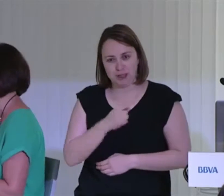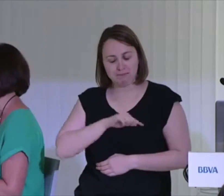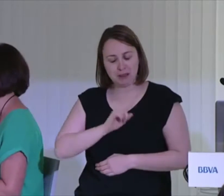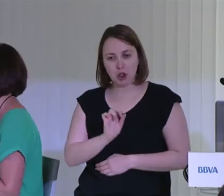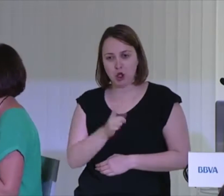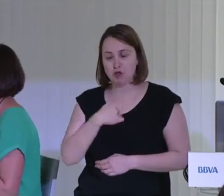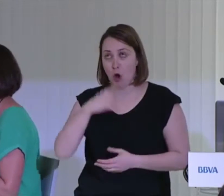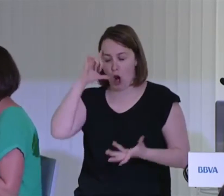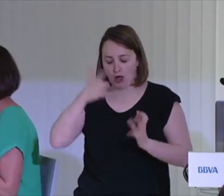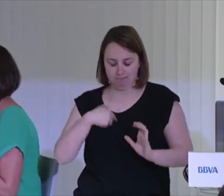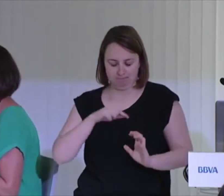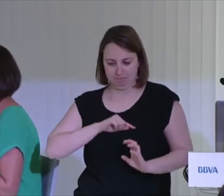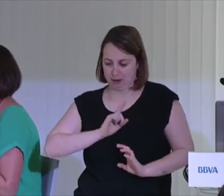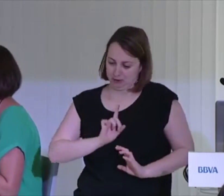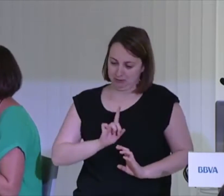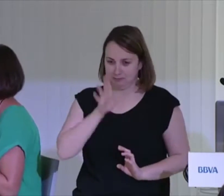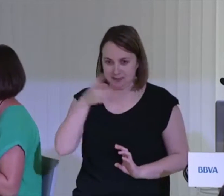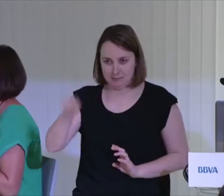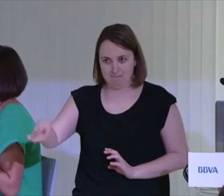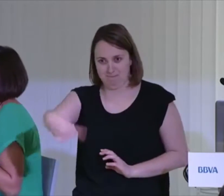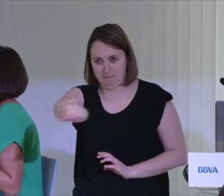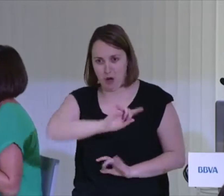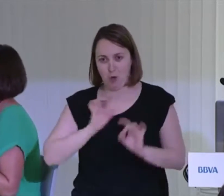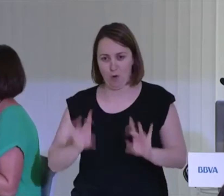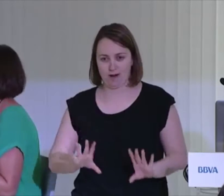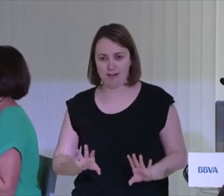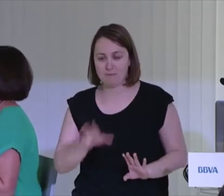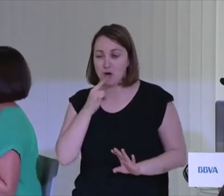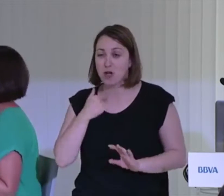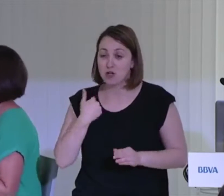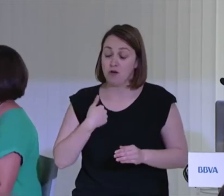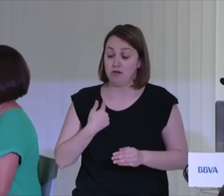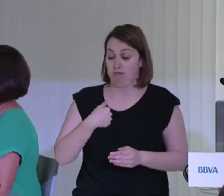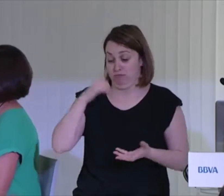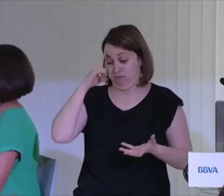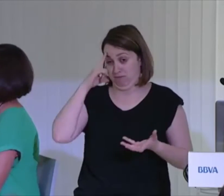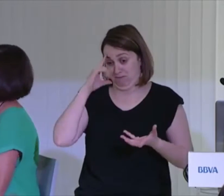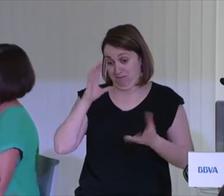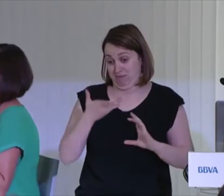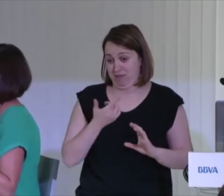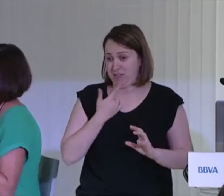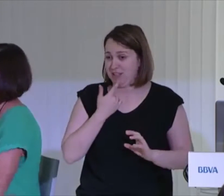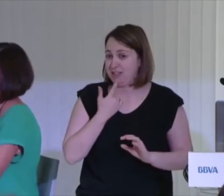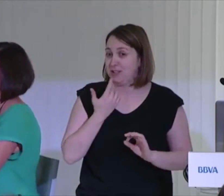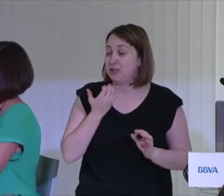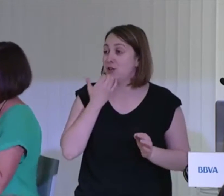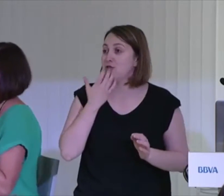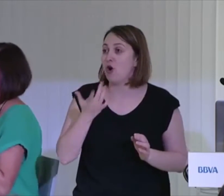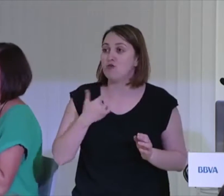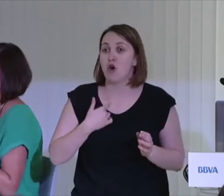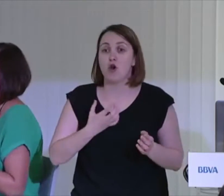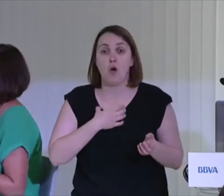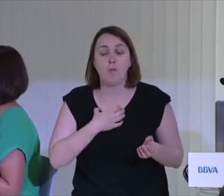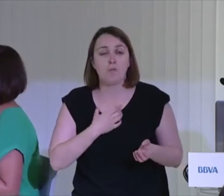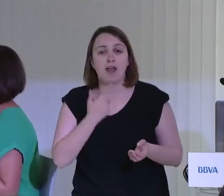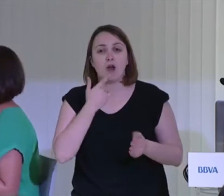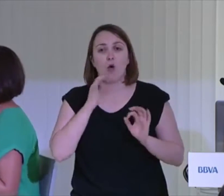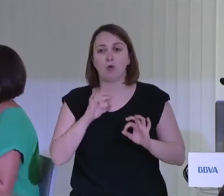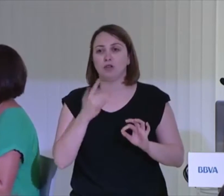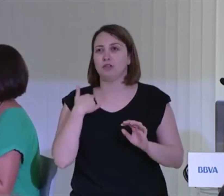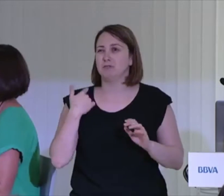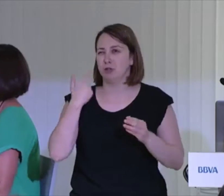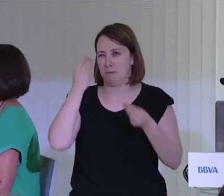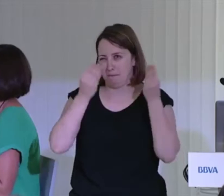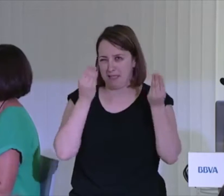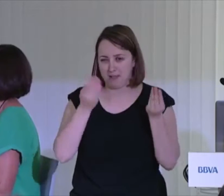que no estoy loca, que es más importante, ¿no? Porque a veces te crees que tú es que, bueno, ¿no? Con ese síndrome de impostor que nos echamos a las espaldas,